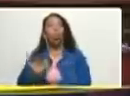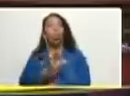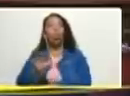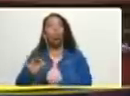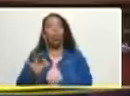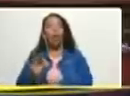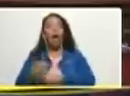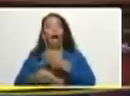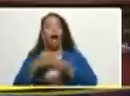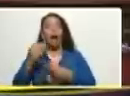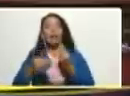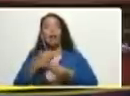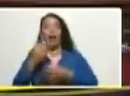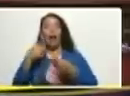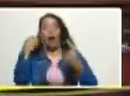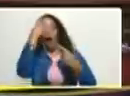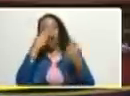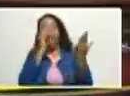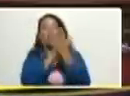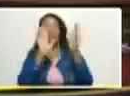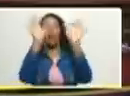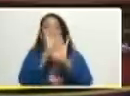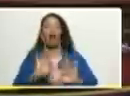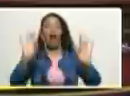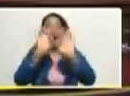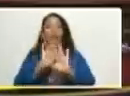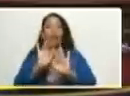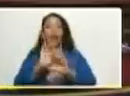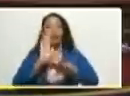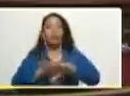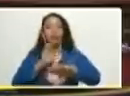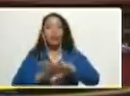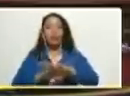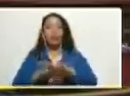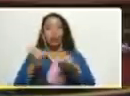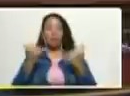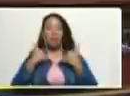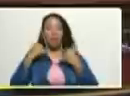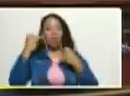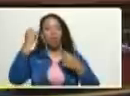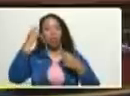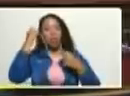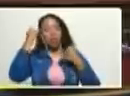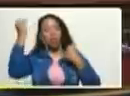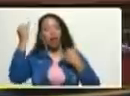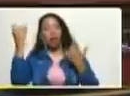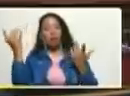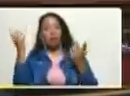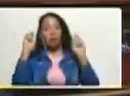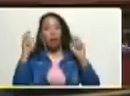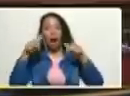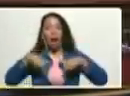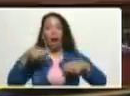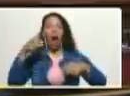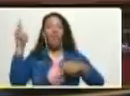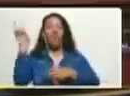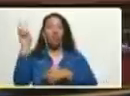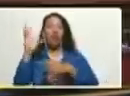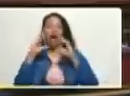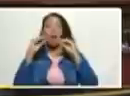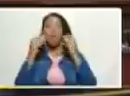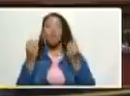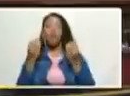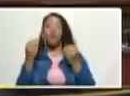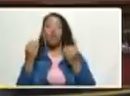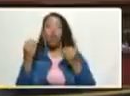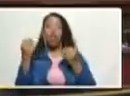sin dar la cara, sin propósito de enmienda, sin autocrítica, porque aquí en Venezuela se habla mucho de la